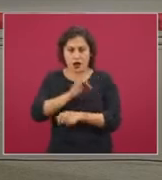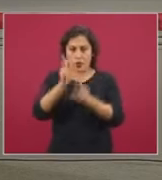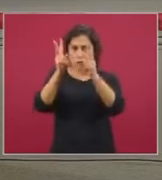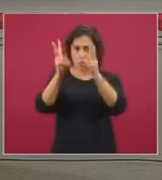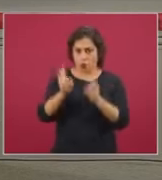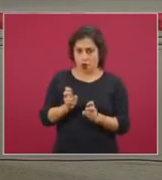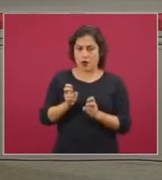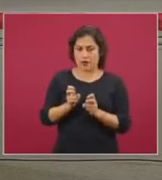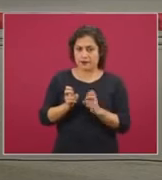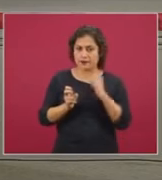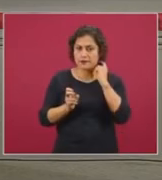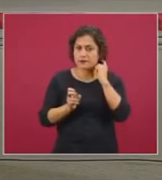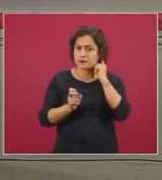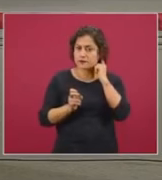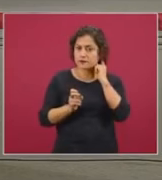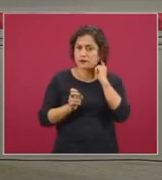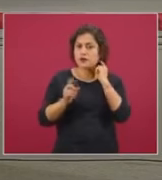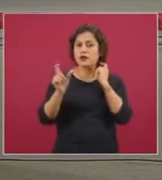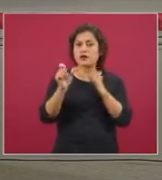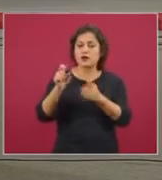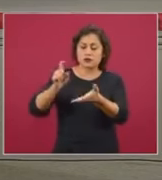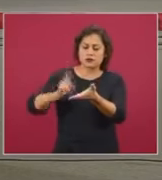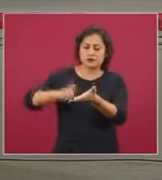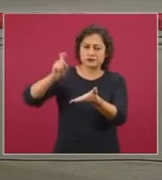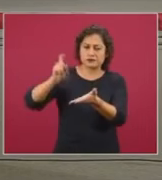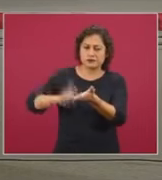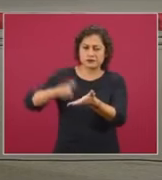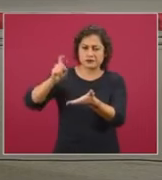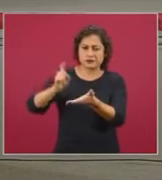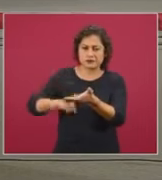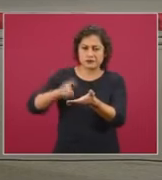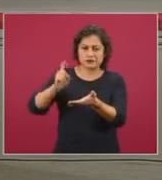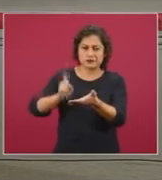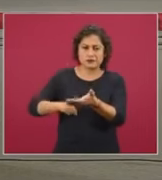de cuando dice datos abiertos, donde